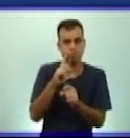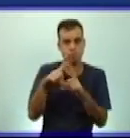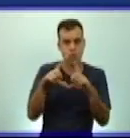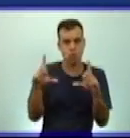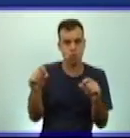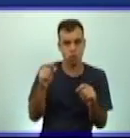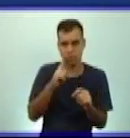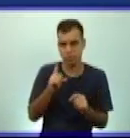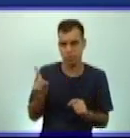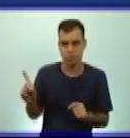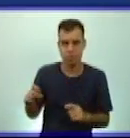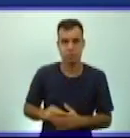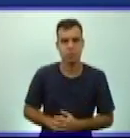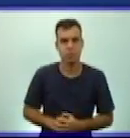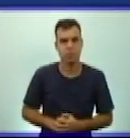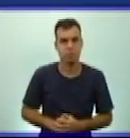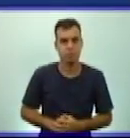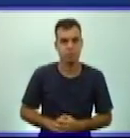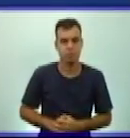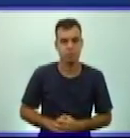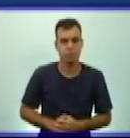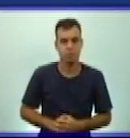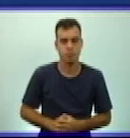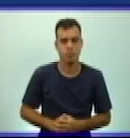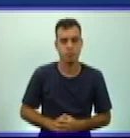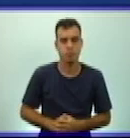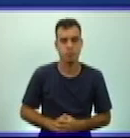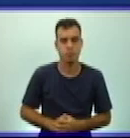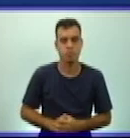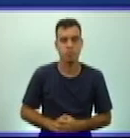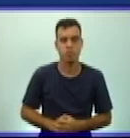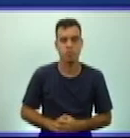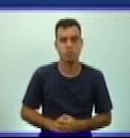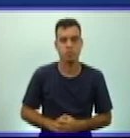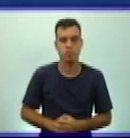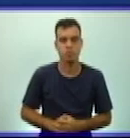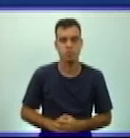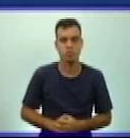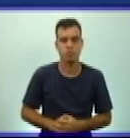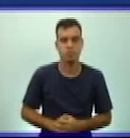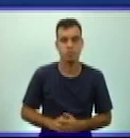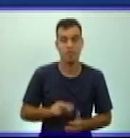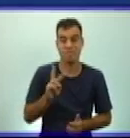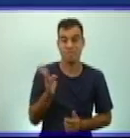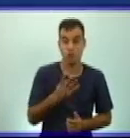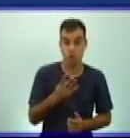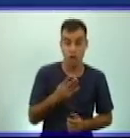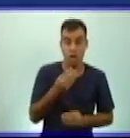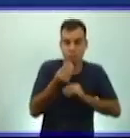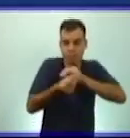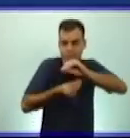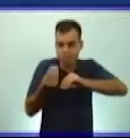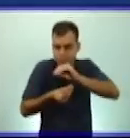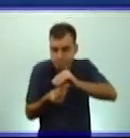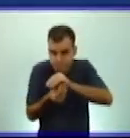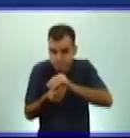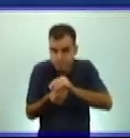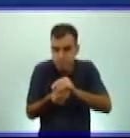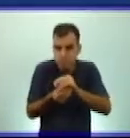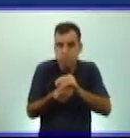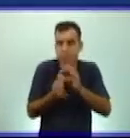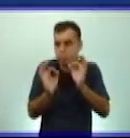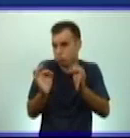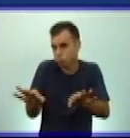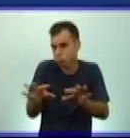precisamente porque la velocidad angular cambia uniformemente. Recuerdan que los movimientos rectilíneos estudiamos